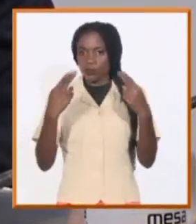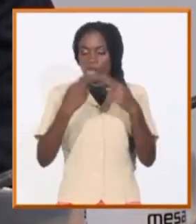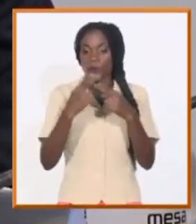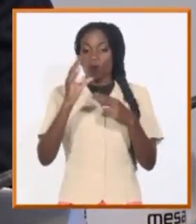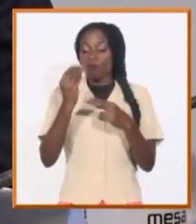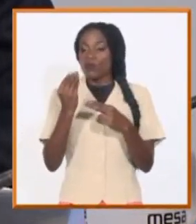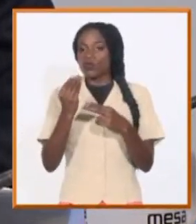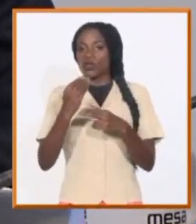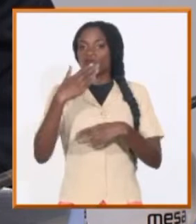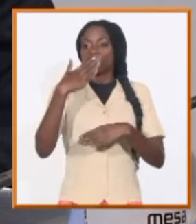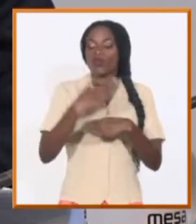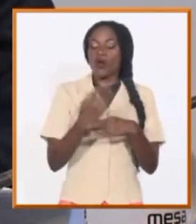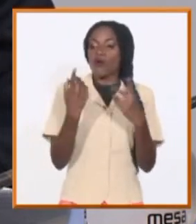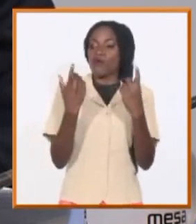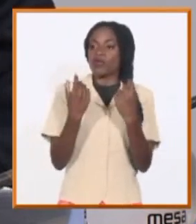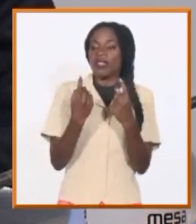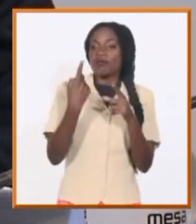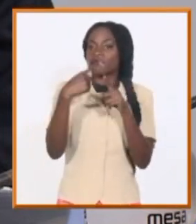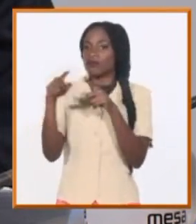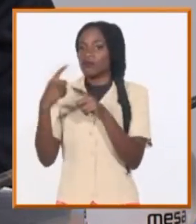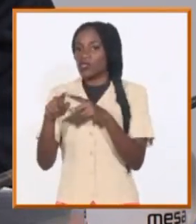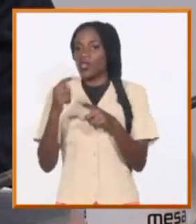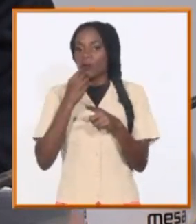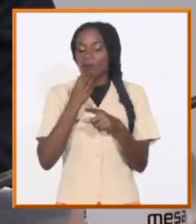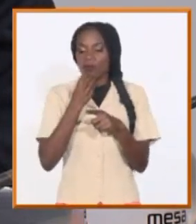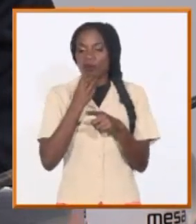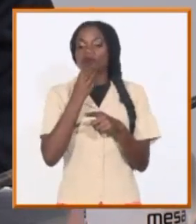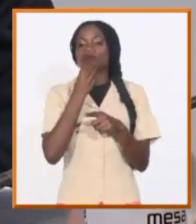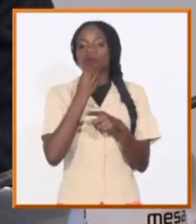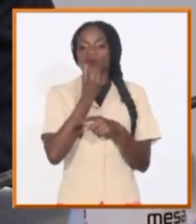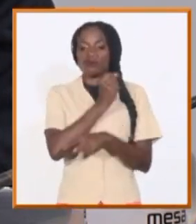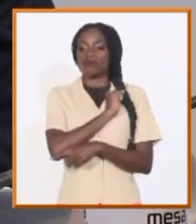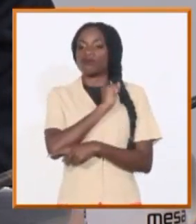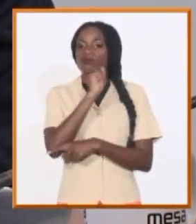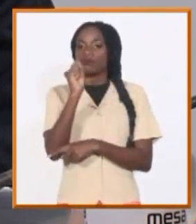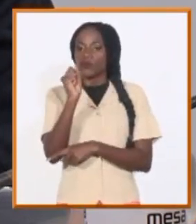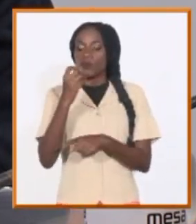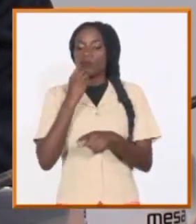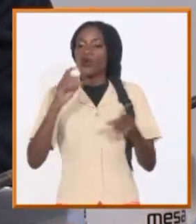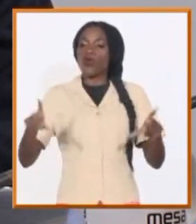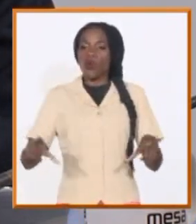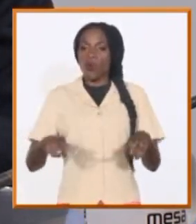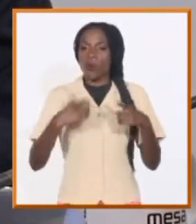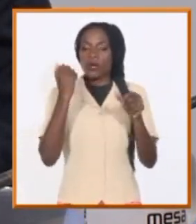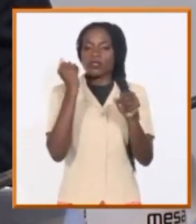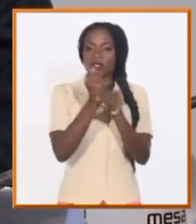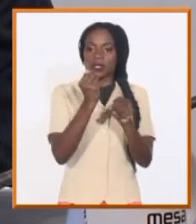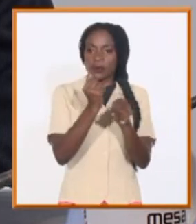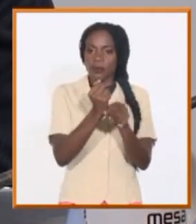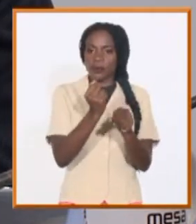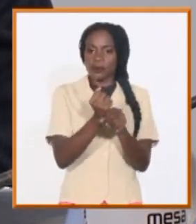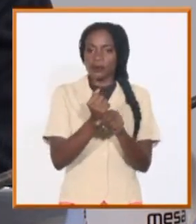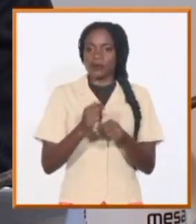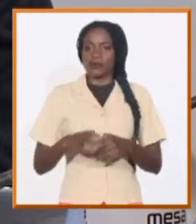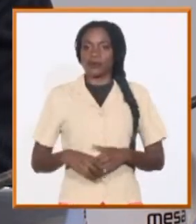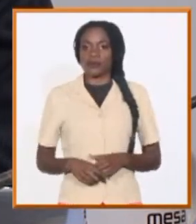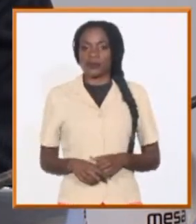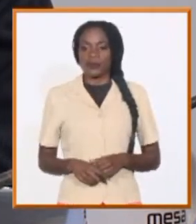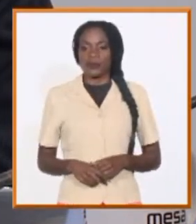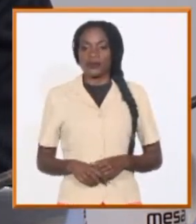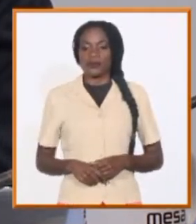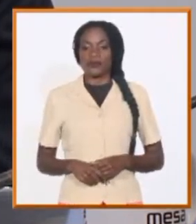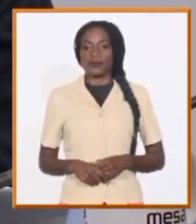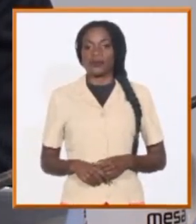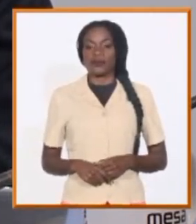limitaciones y carencias, pero que pudieron sopesarse con el trabajo mancomunado de